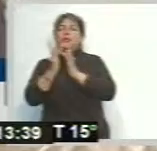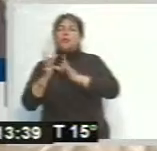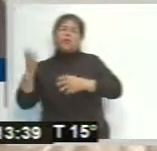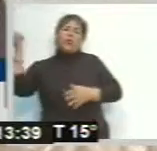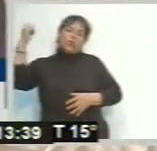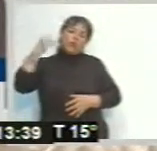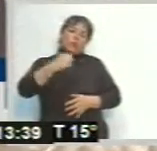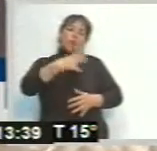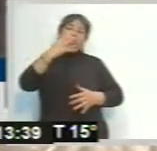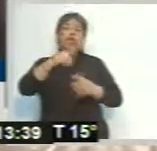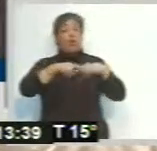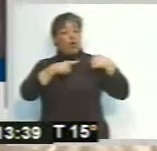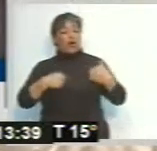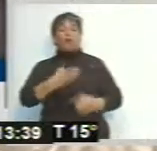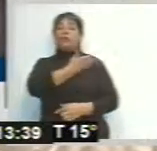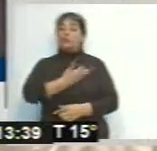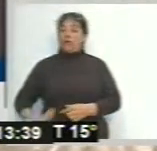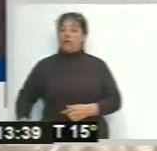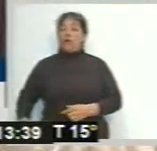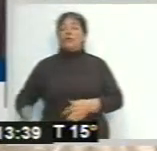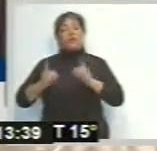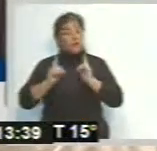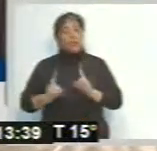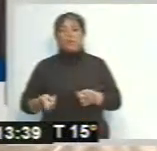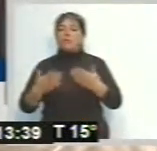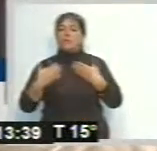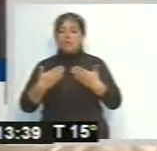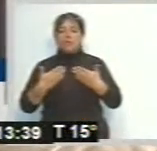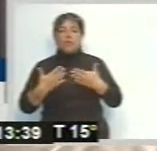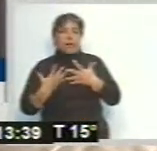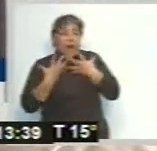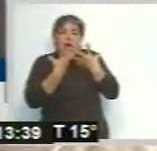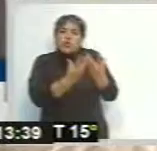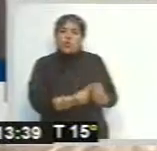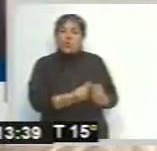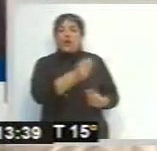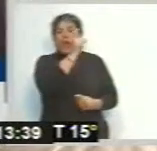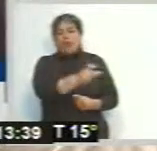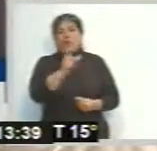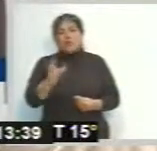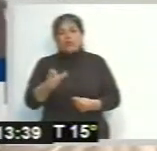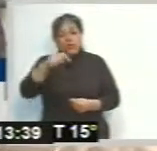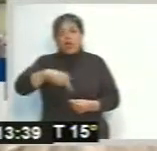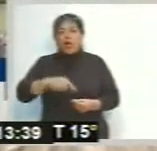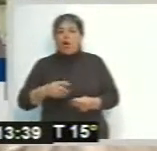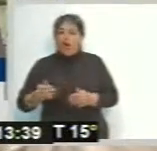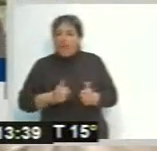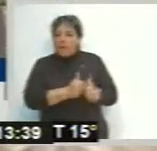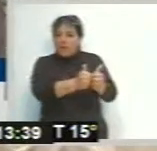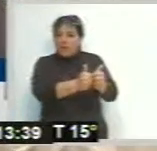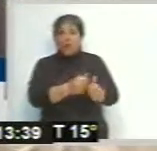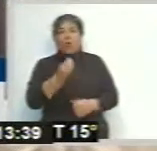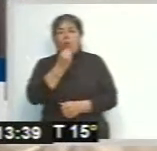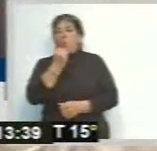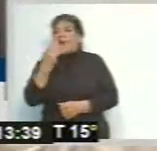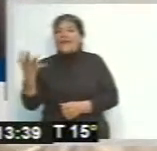corazón de los gobernantes y también pueda sostener el corazón de tantos cristianos que están siendo perseguidos cualquier tipo